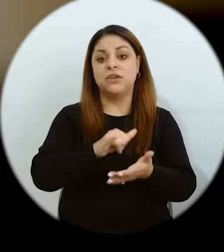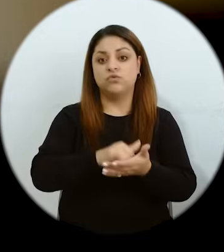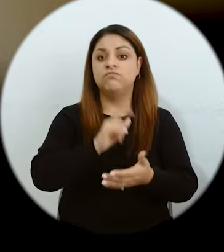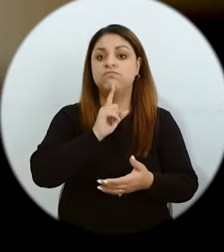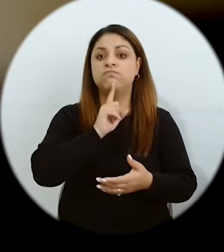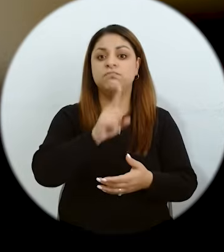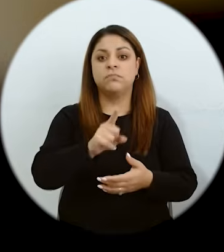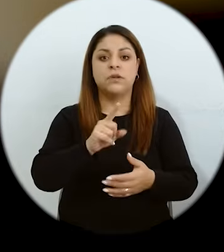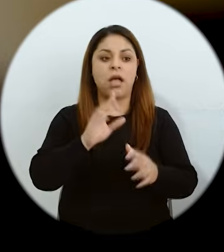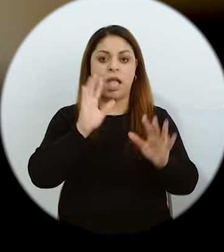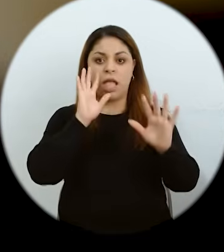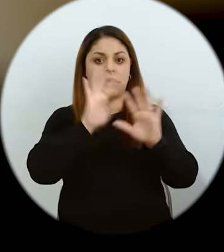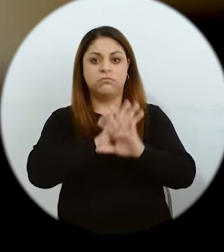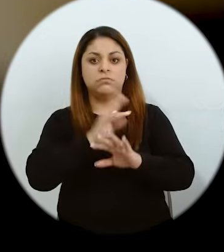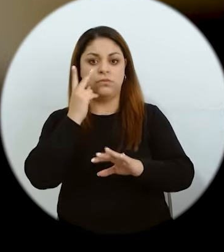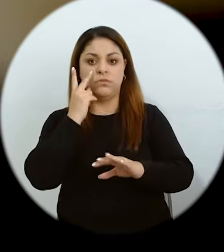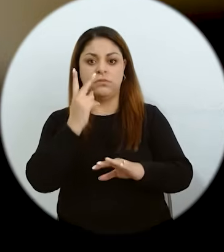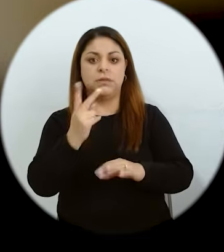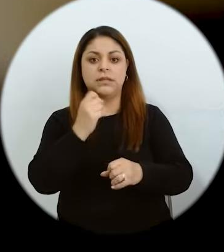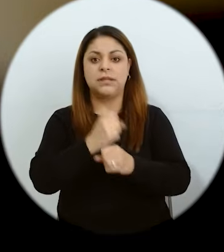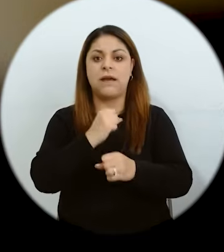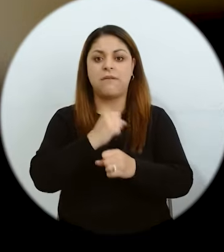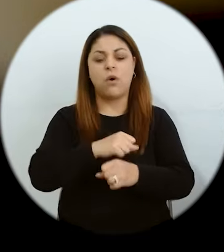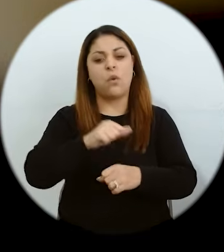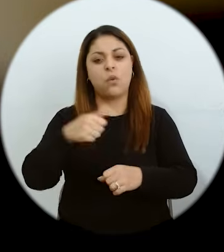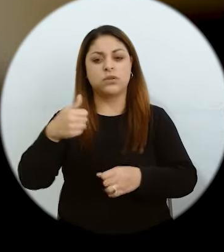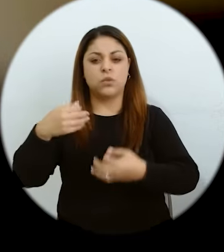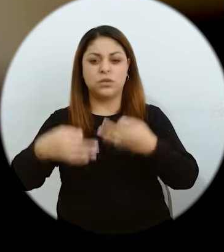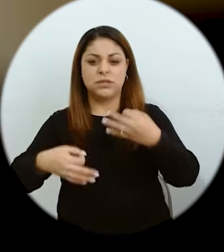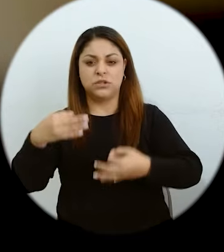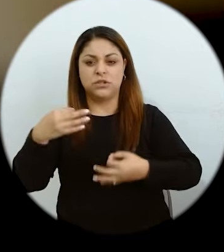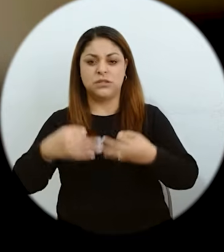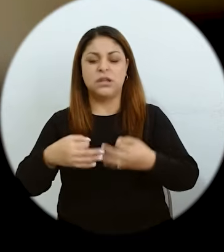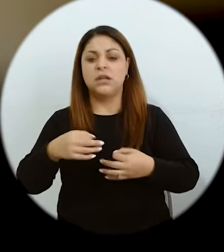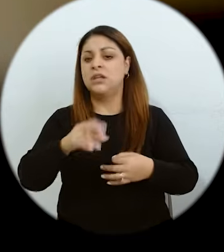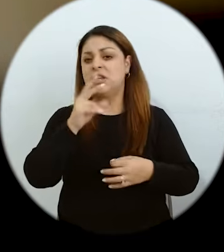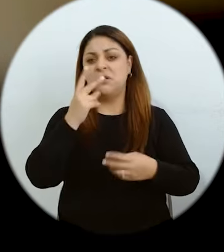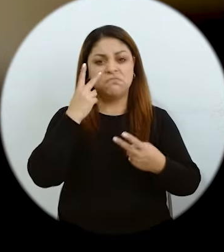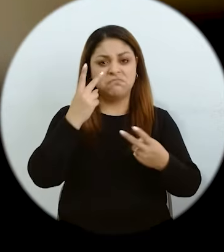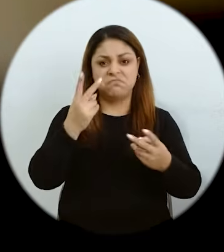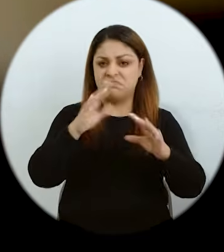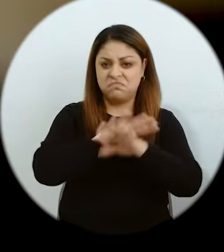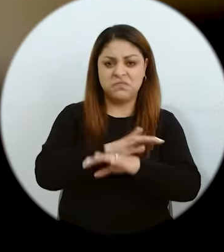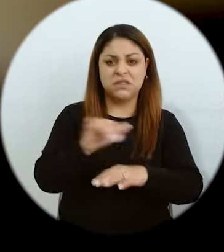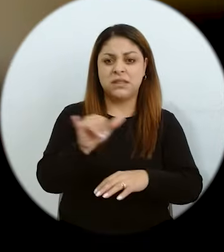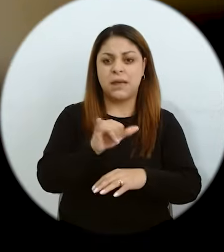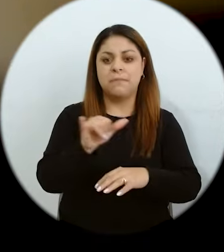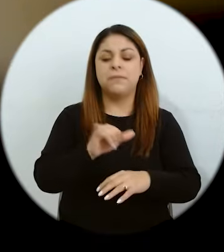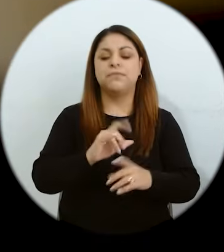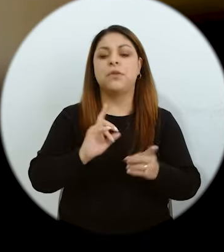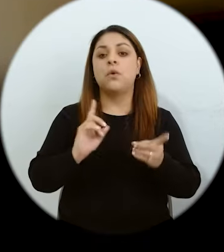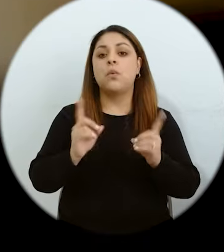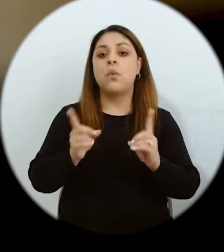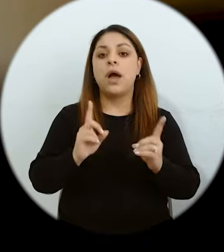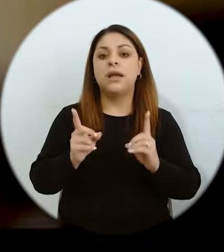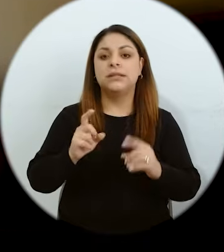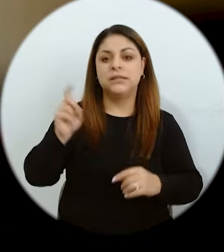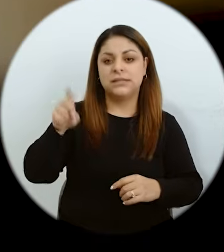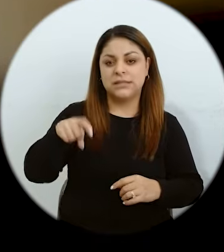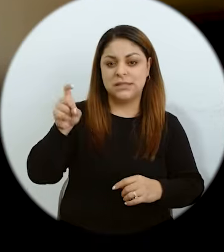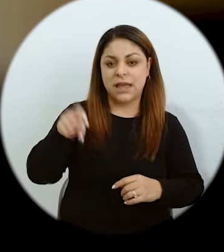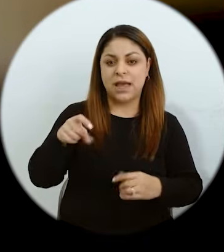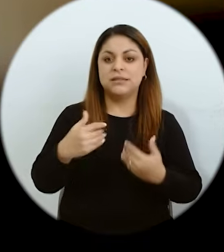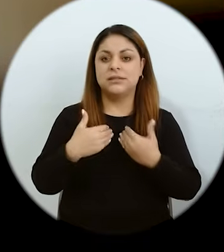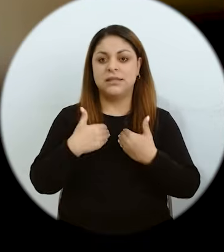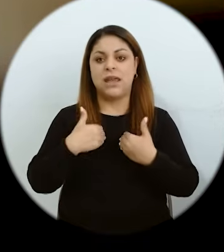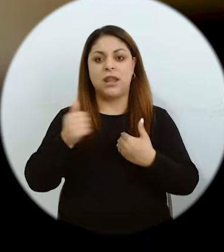Judicial, y eso efectivamente invisibiliza el trabajo de las otras jurisdicciones e invisibiliza también cuáles